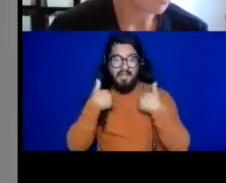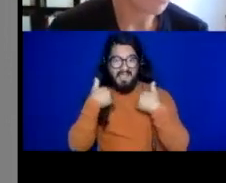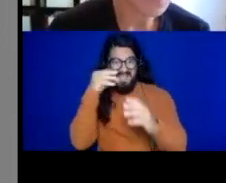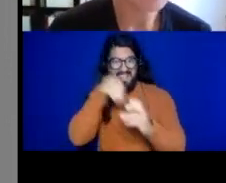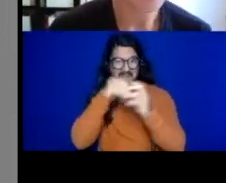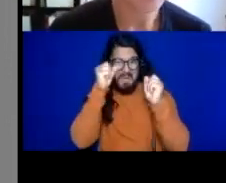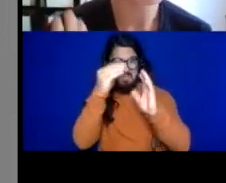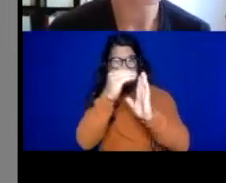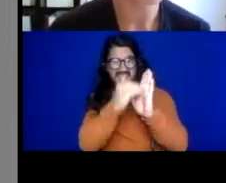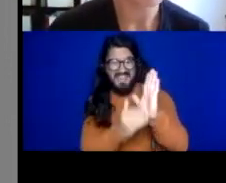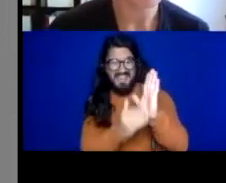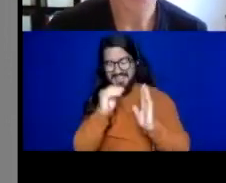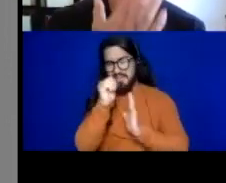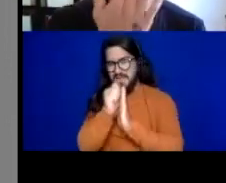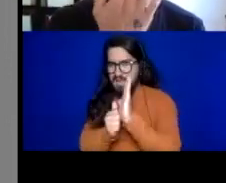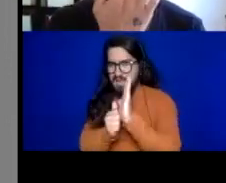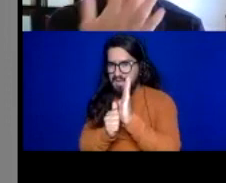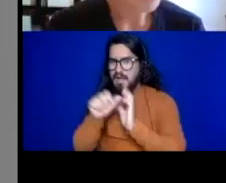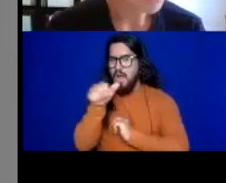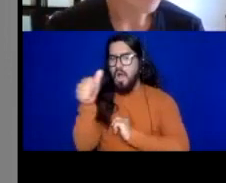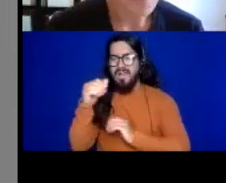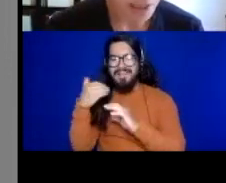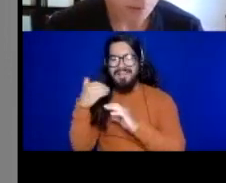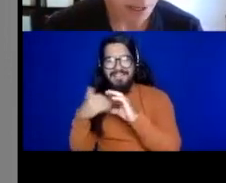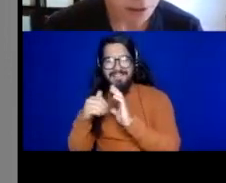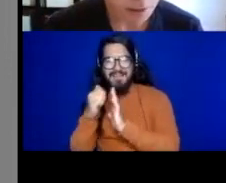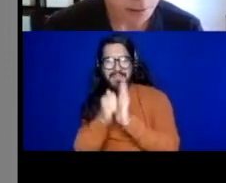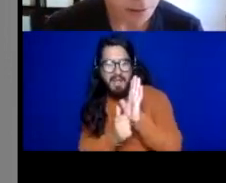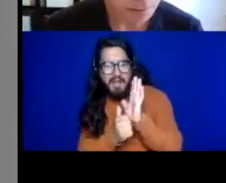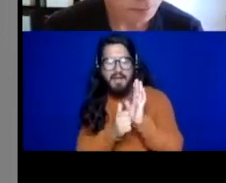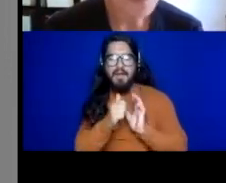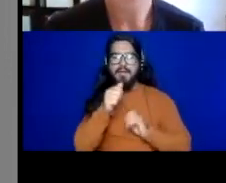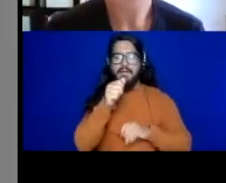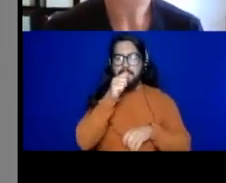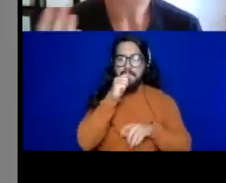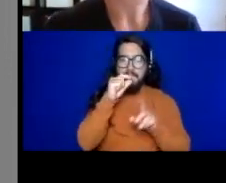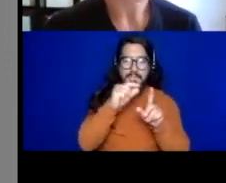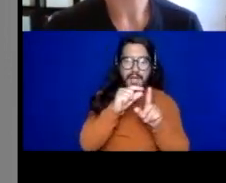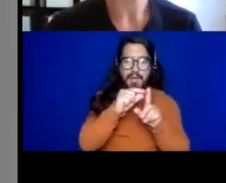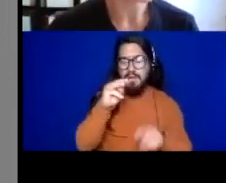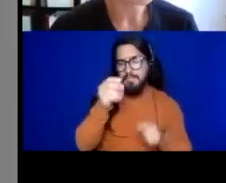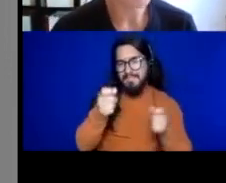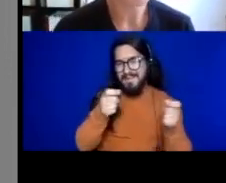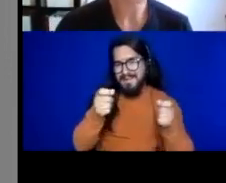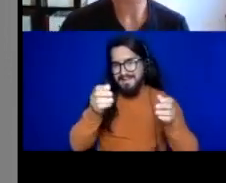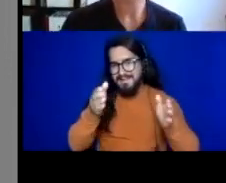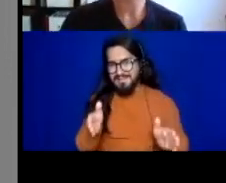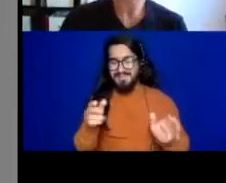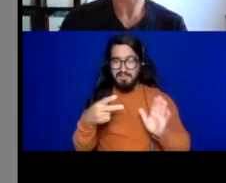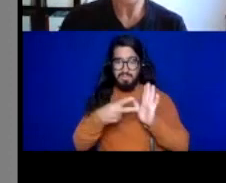cuentas en esta aplicación. Yo tengo cuentas de finanzas, otras cosas que me manejan